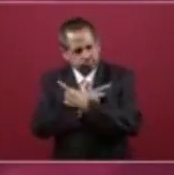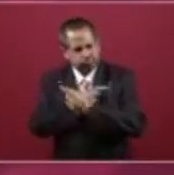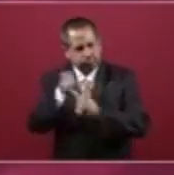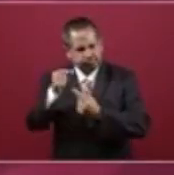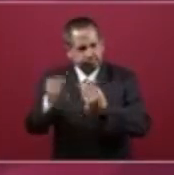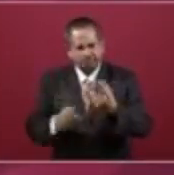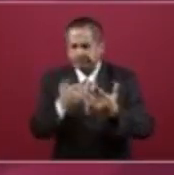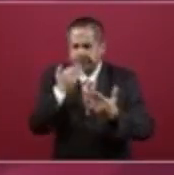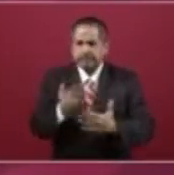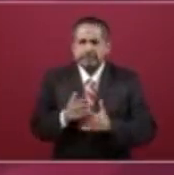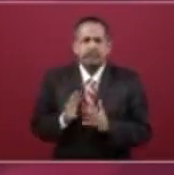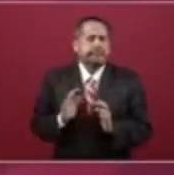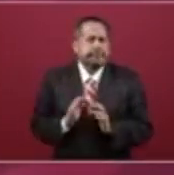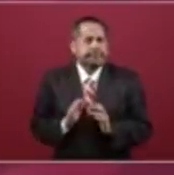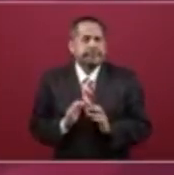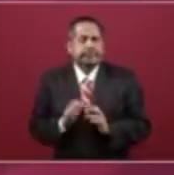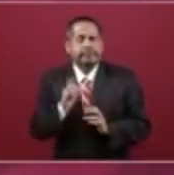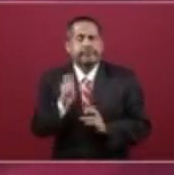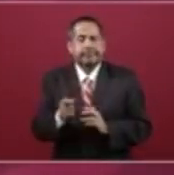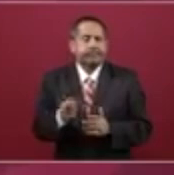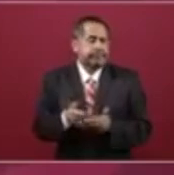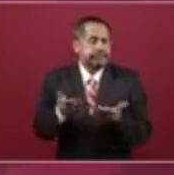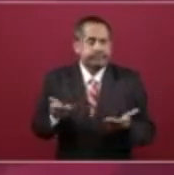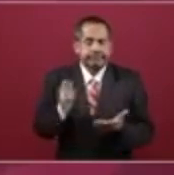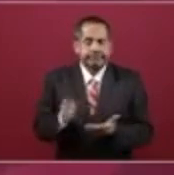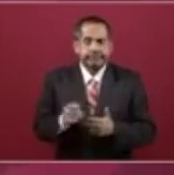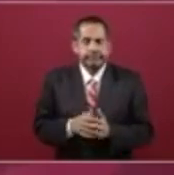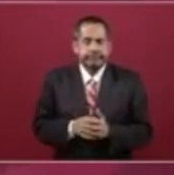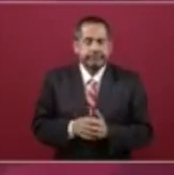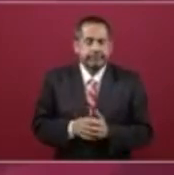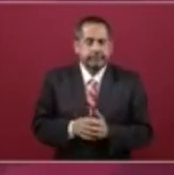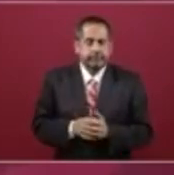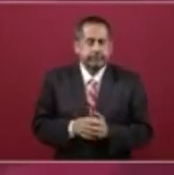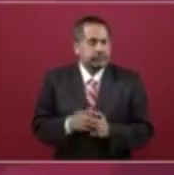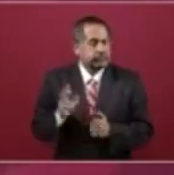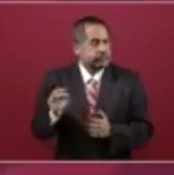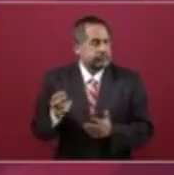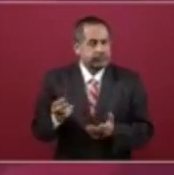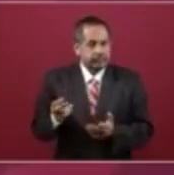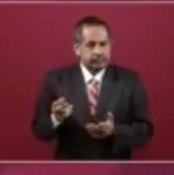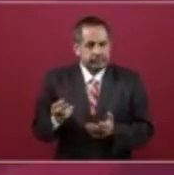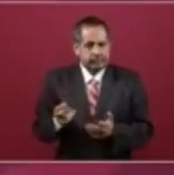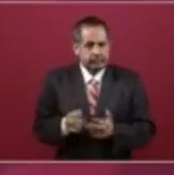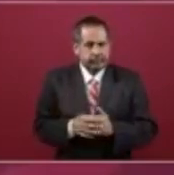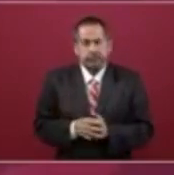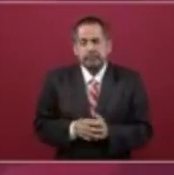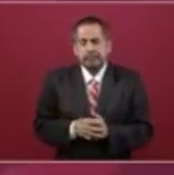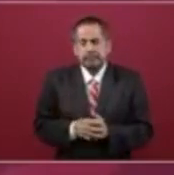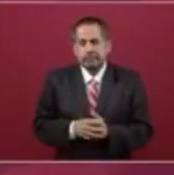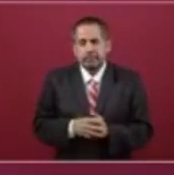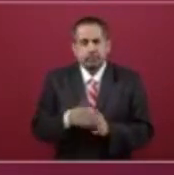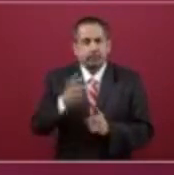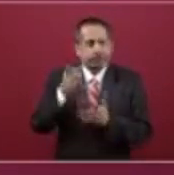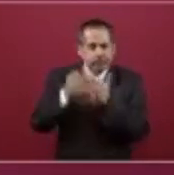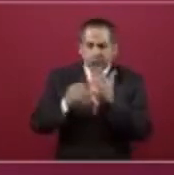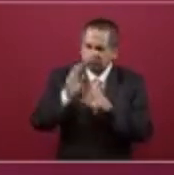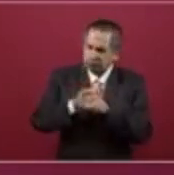Nada más que no se exaltan,